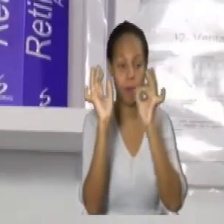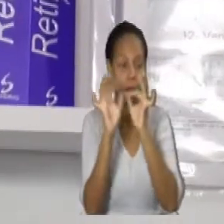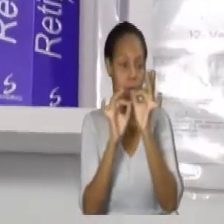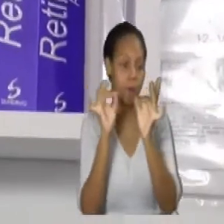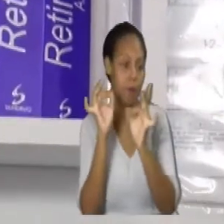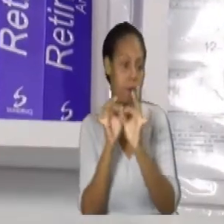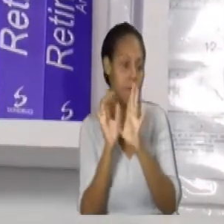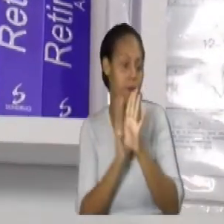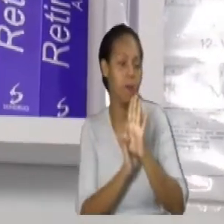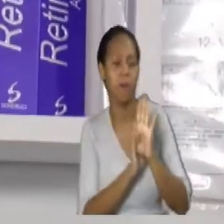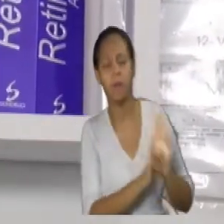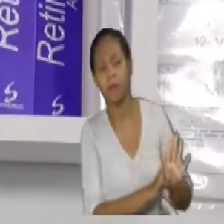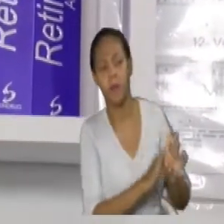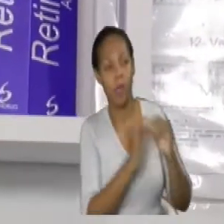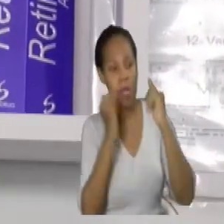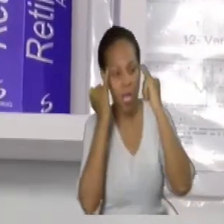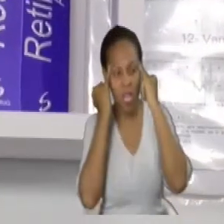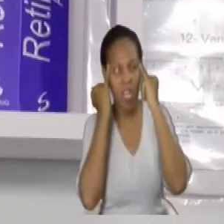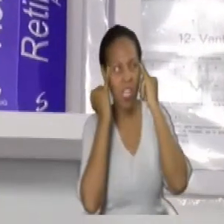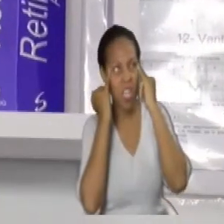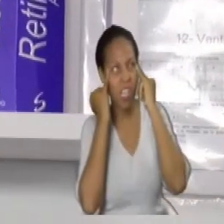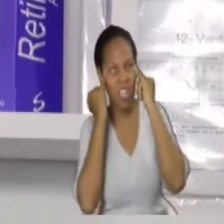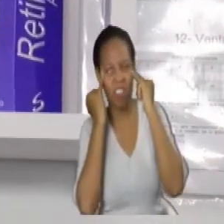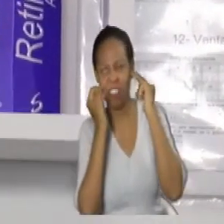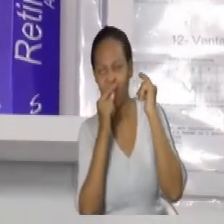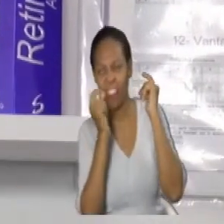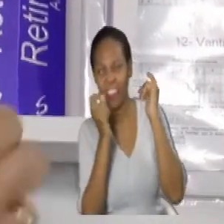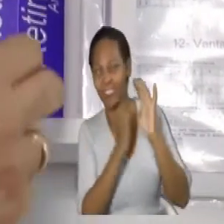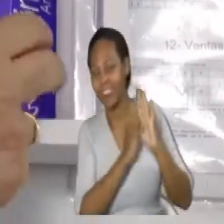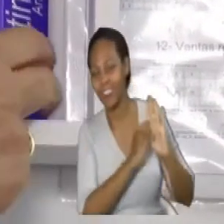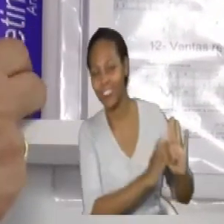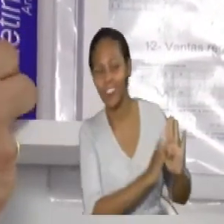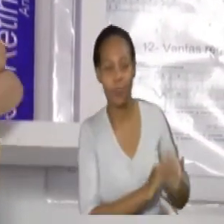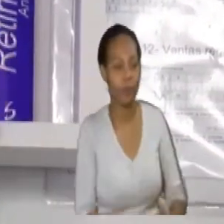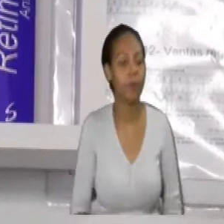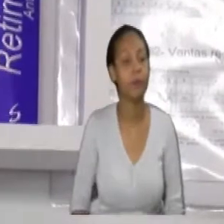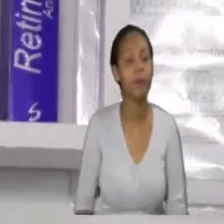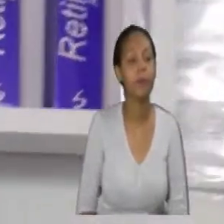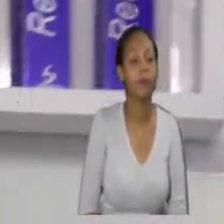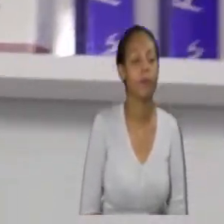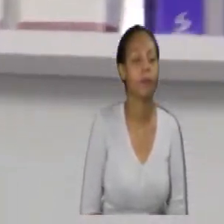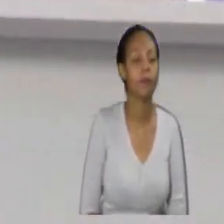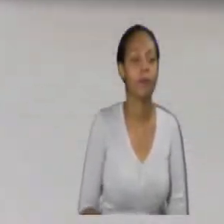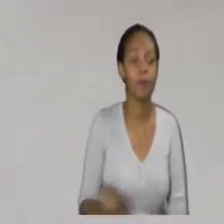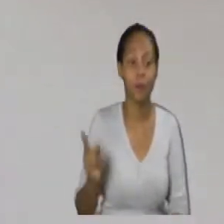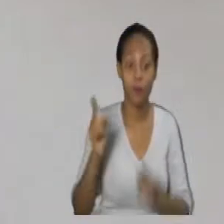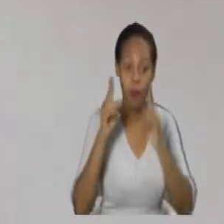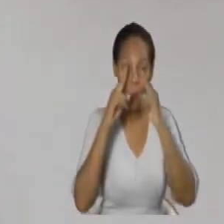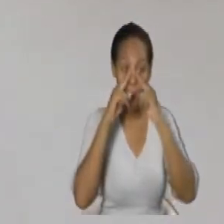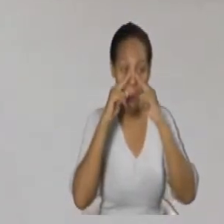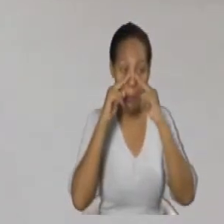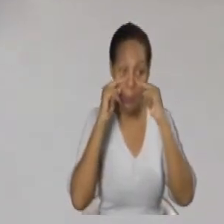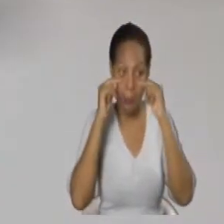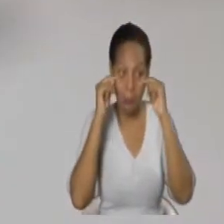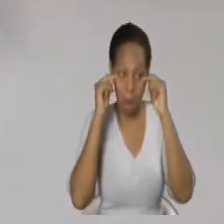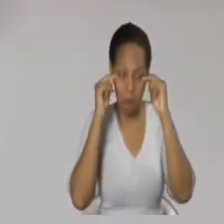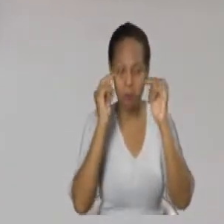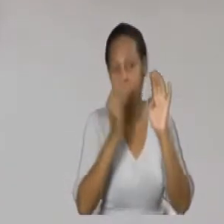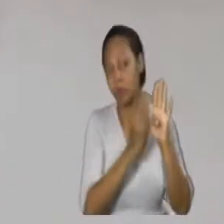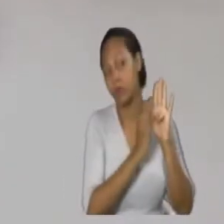puedo utilizar mañana y noche. Y este antiojeras que viene con